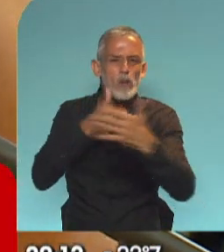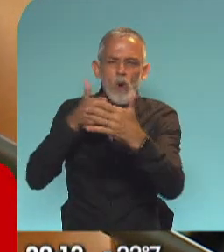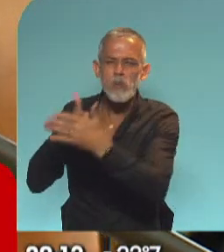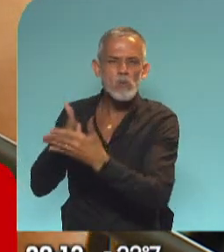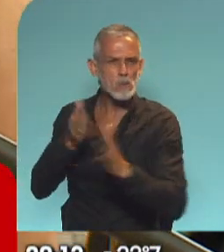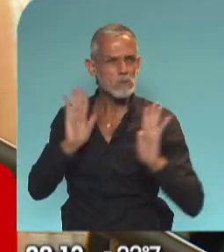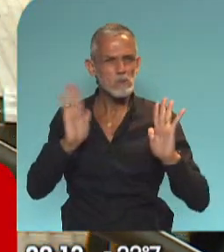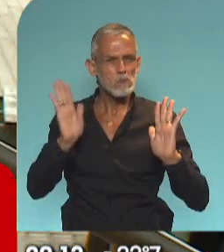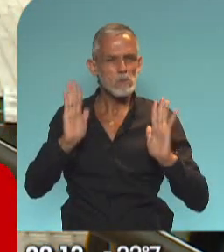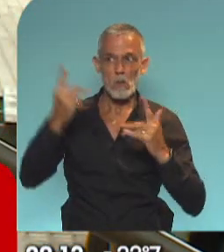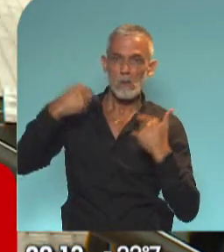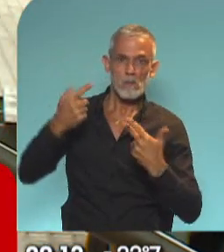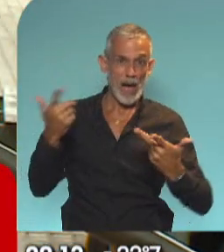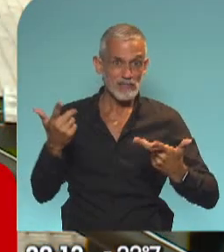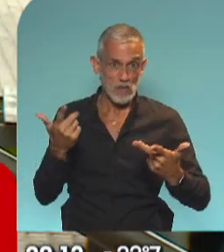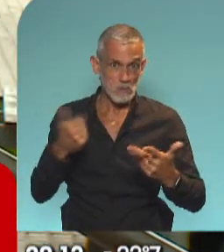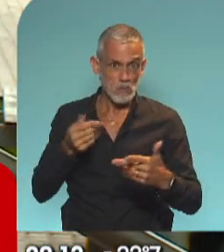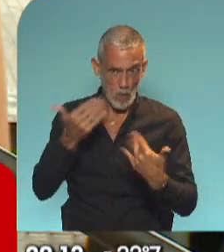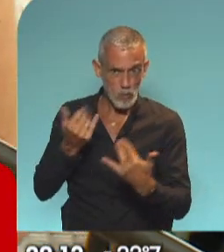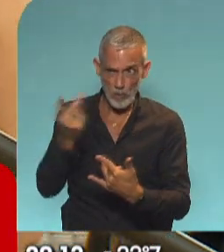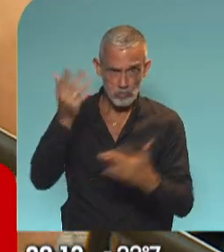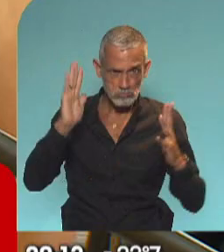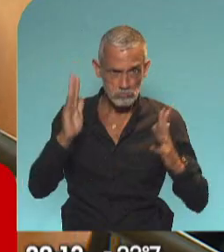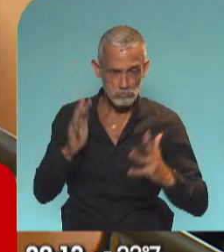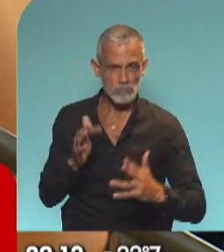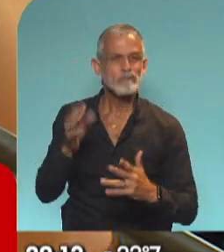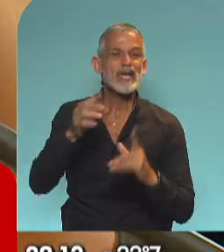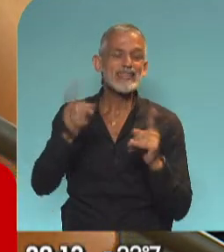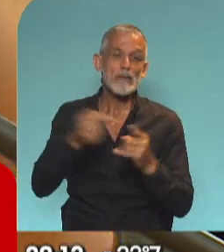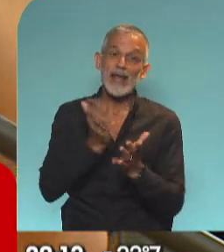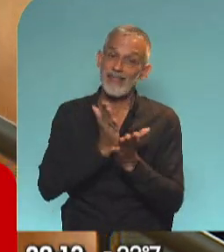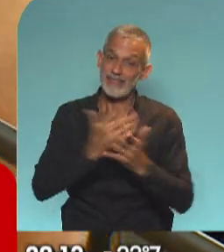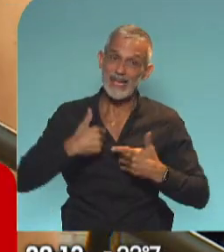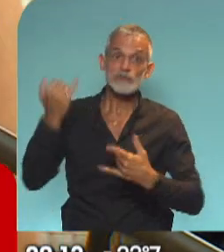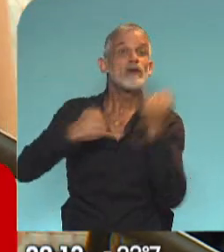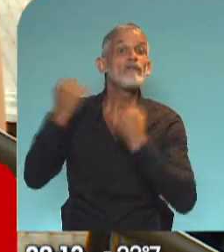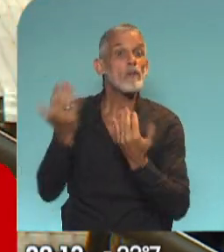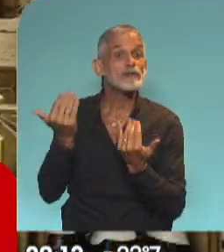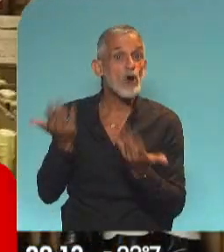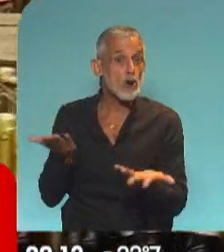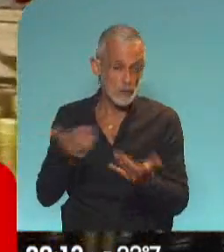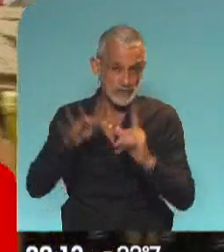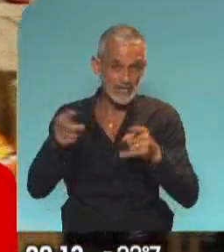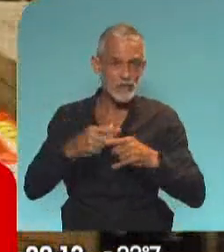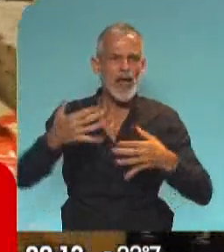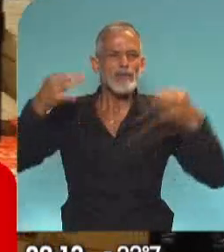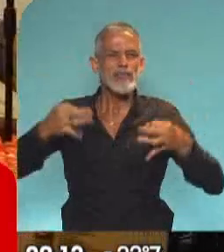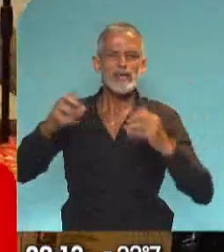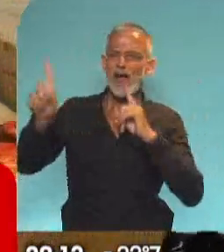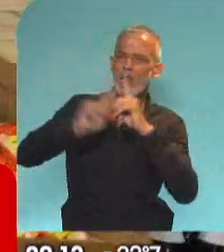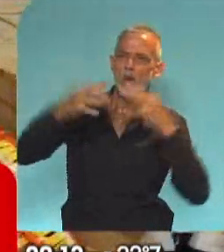barreras arbitrarias a ese acceso, tienen el derecho a la información, a la dignidad del